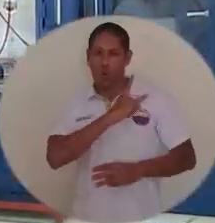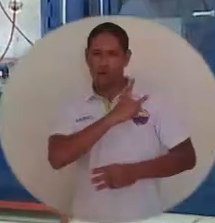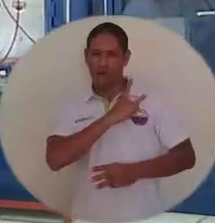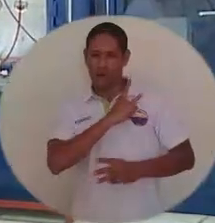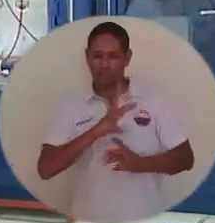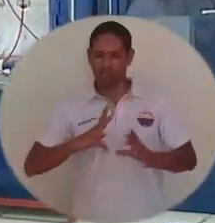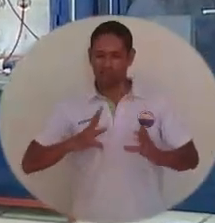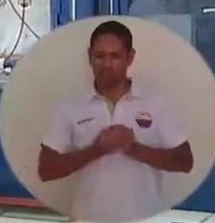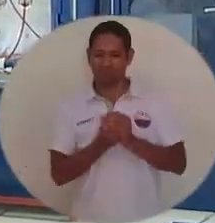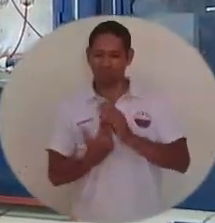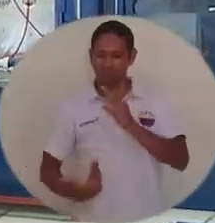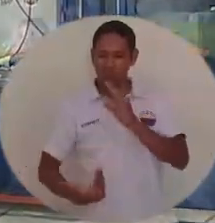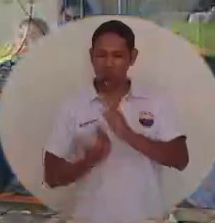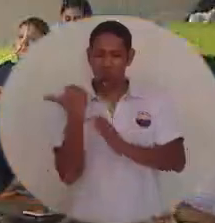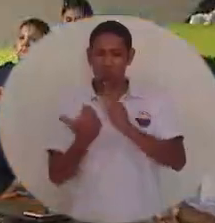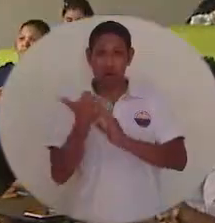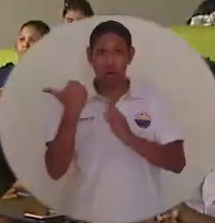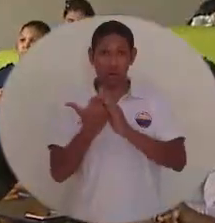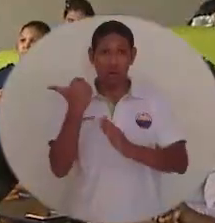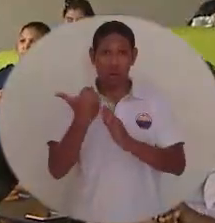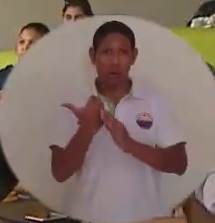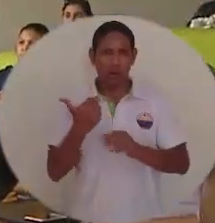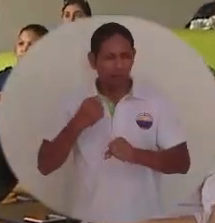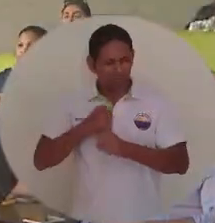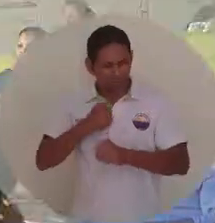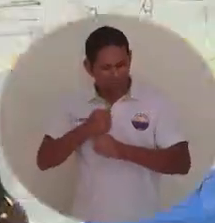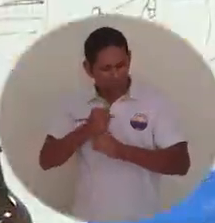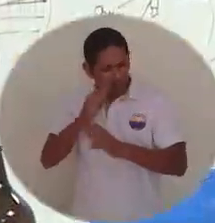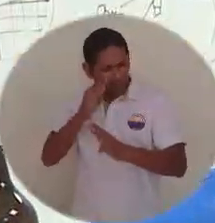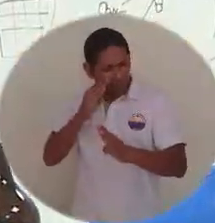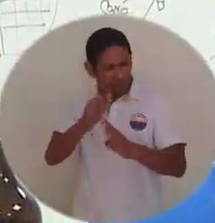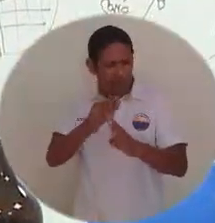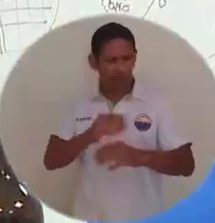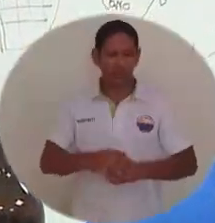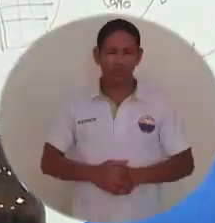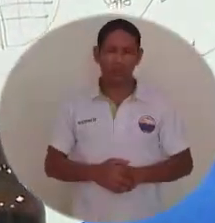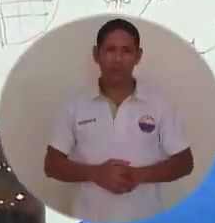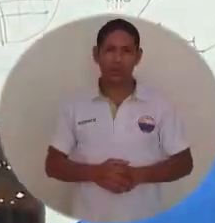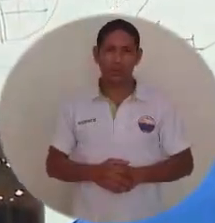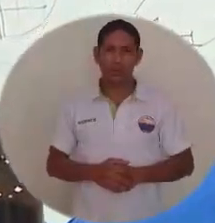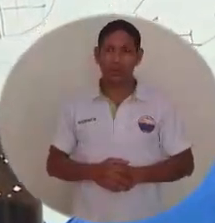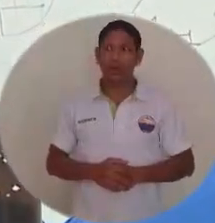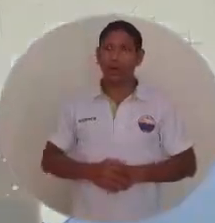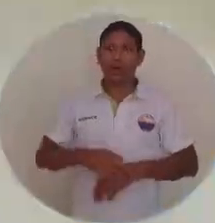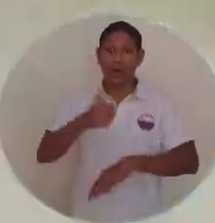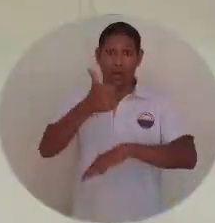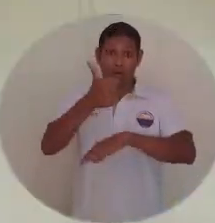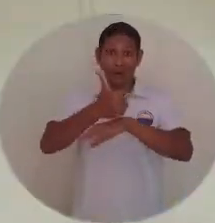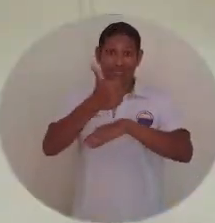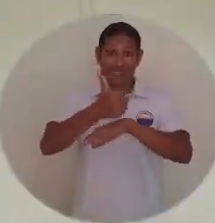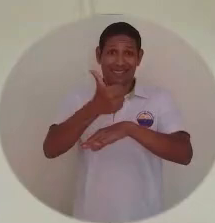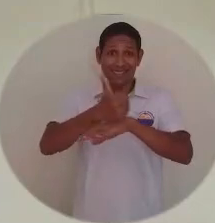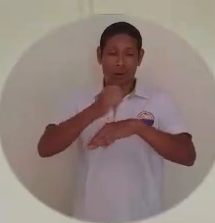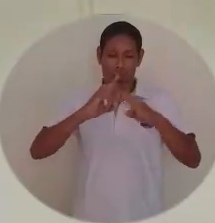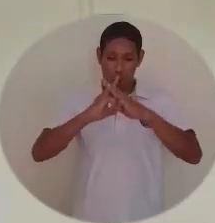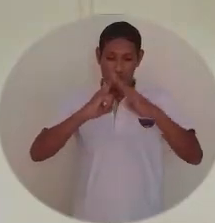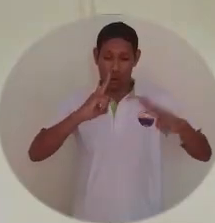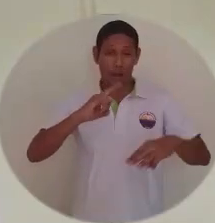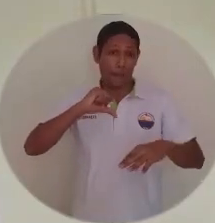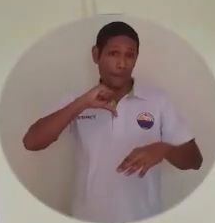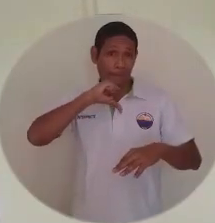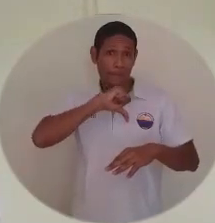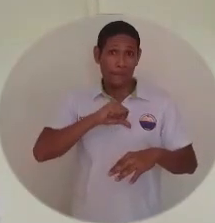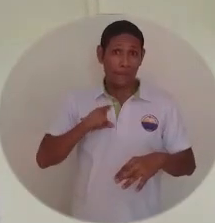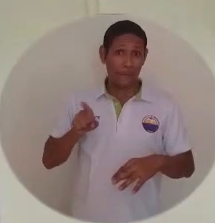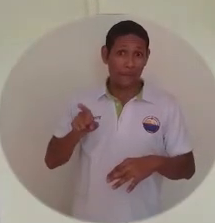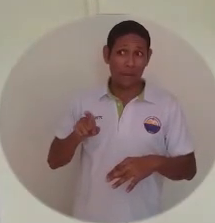por una universidad más incluyente e innovadora se ha trabajado incansablemente. El rector de la Universidad del Magdalena, el